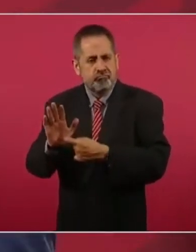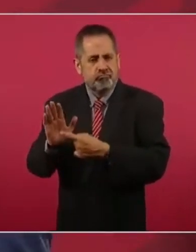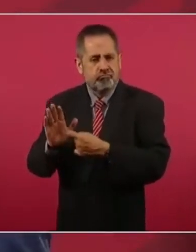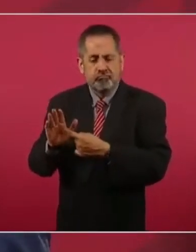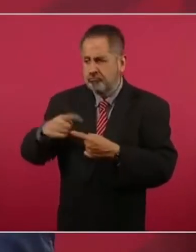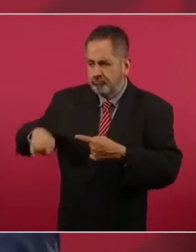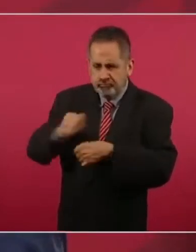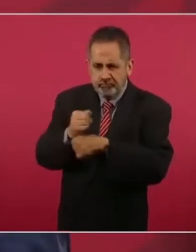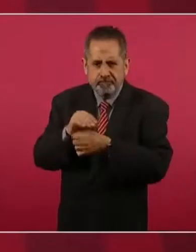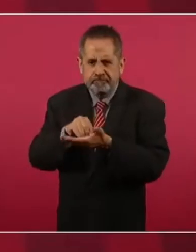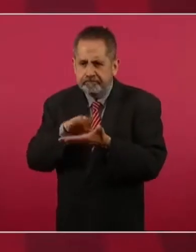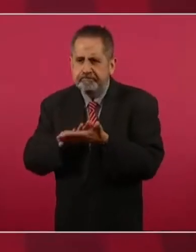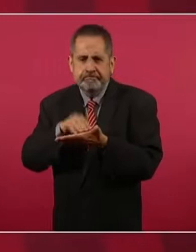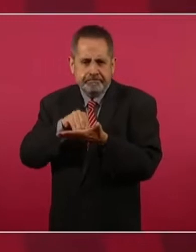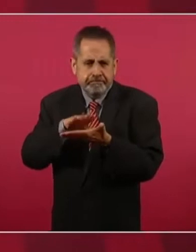nosotros